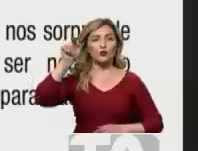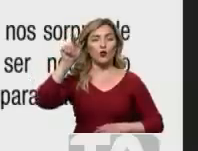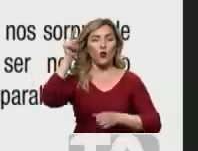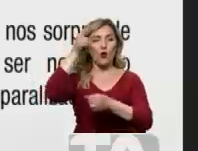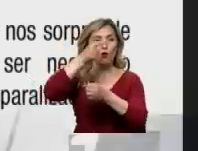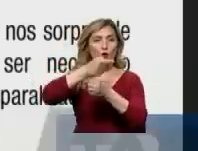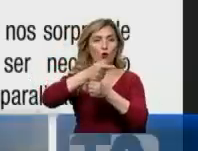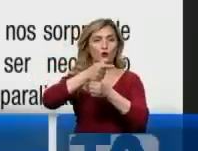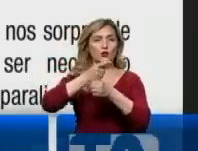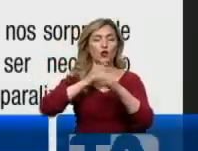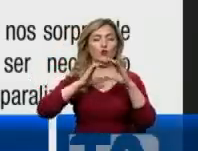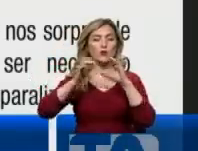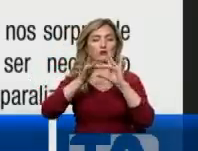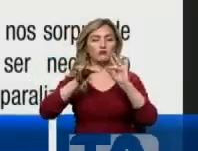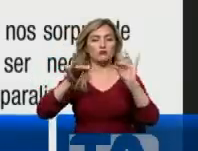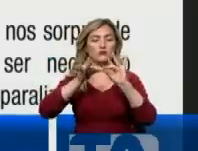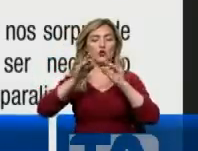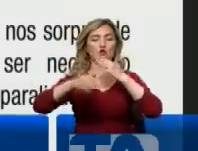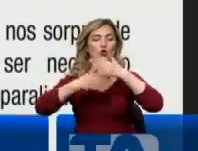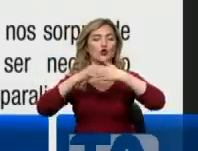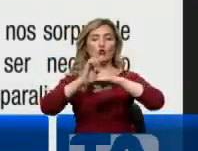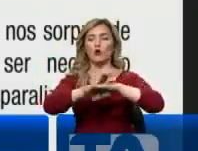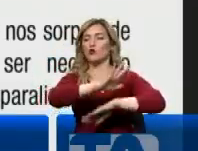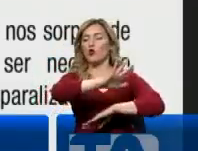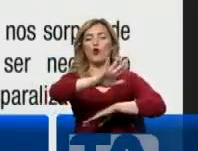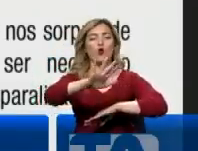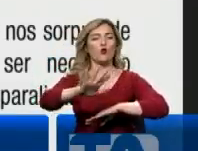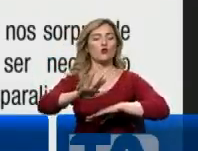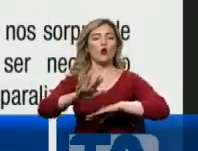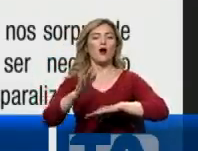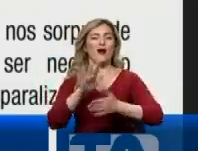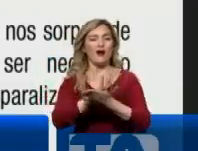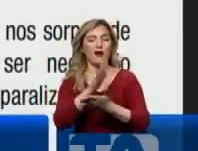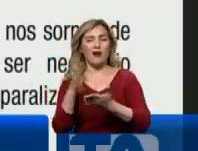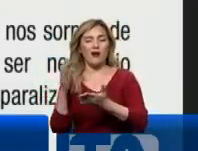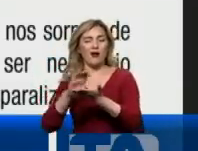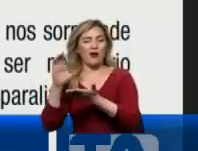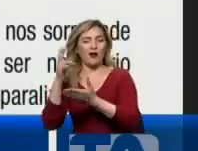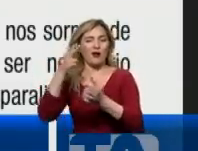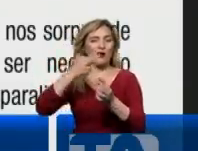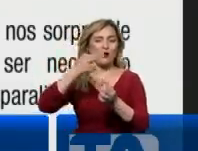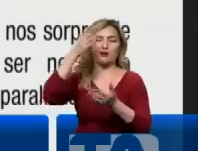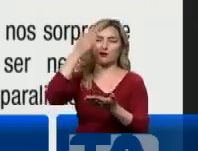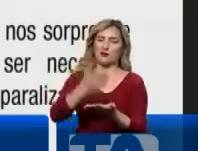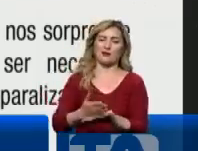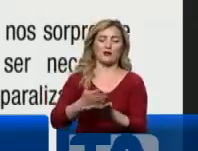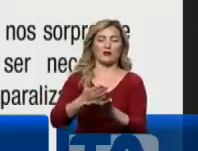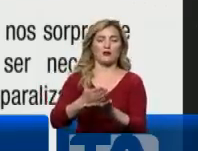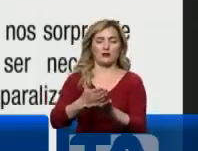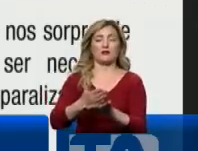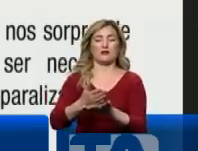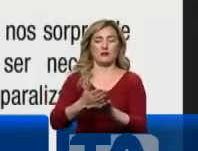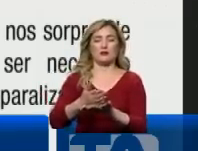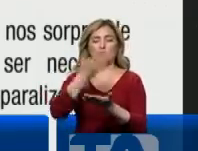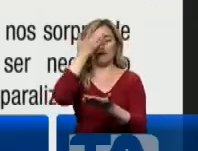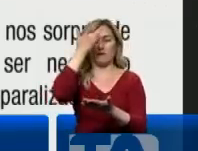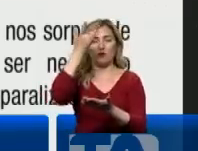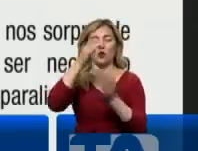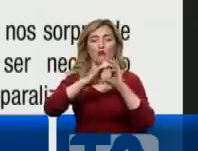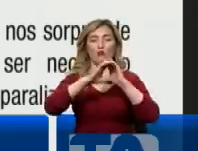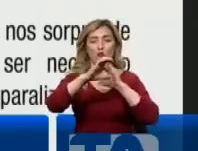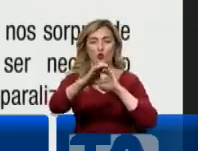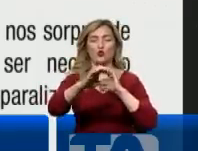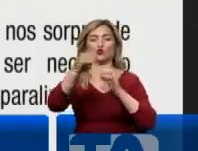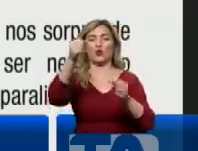suspendió las clases a nivel nacional ante el anuncio de huelga de los sectores del transporte. El comunicado dice que las